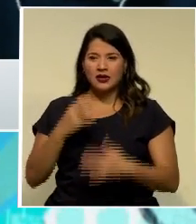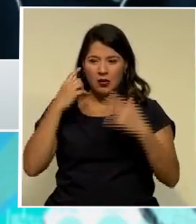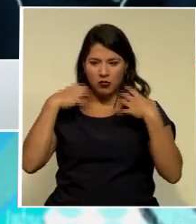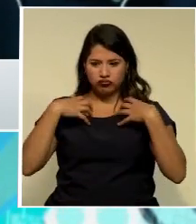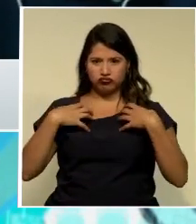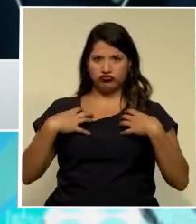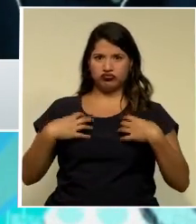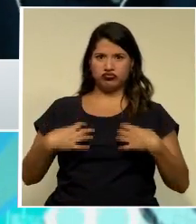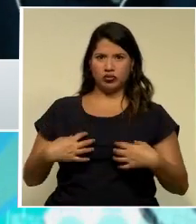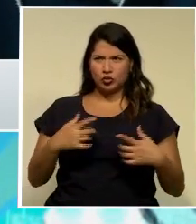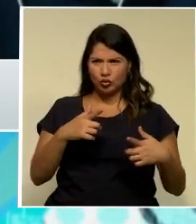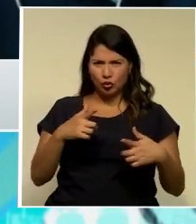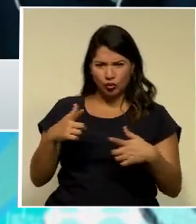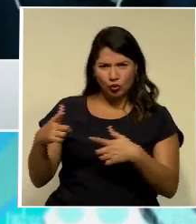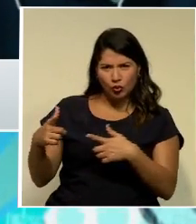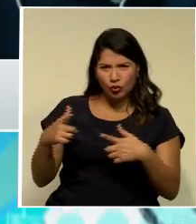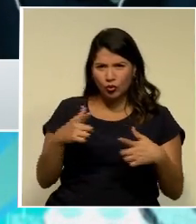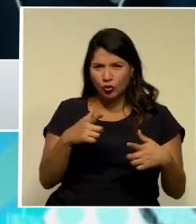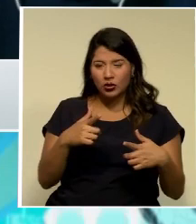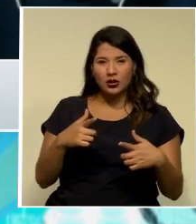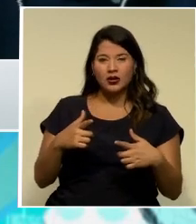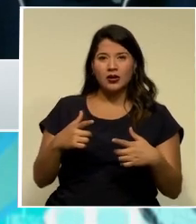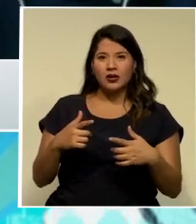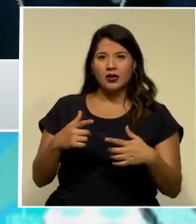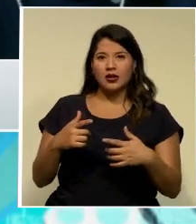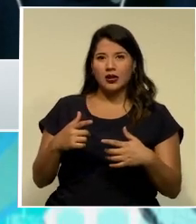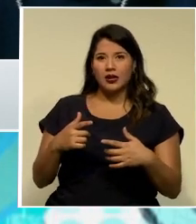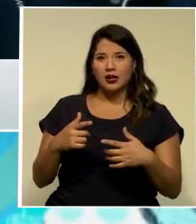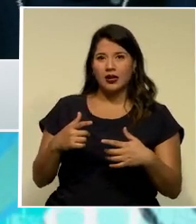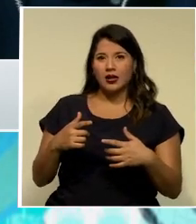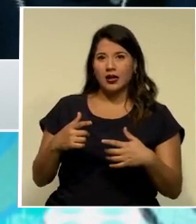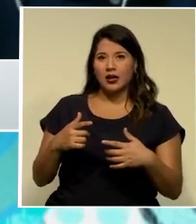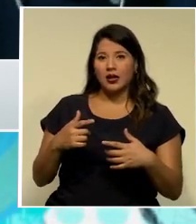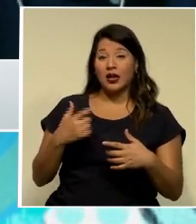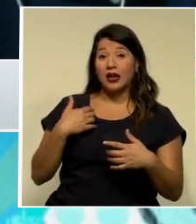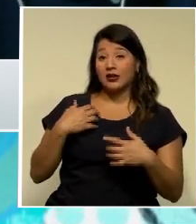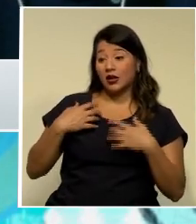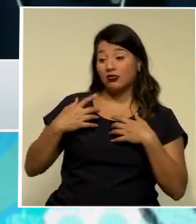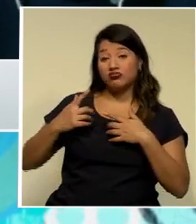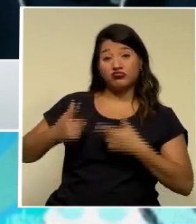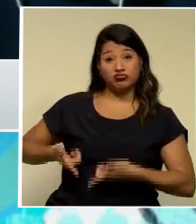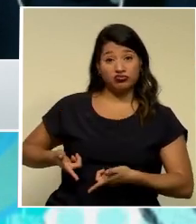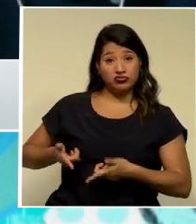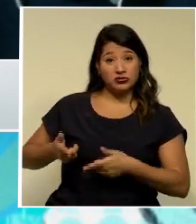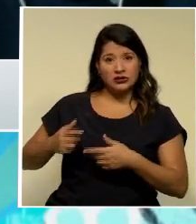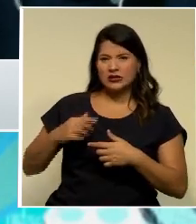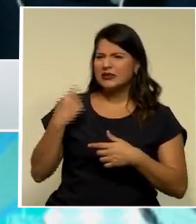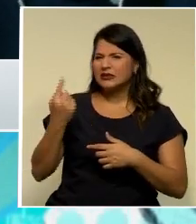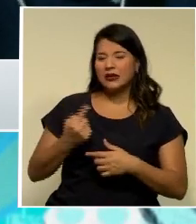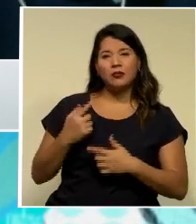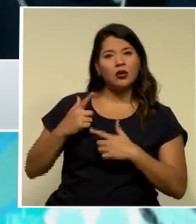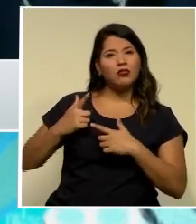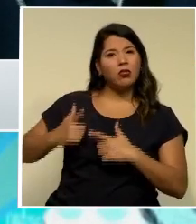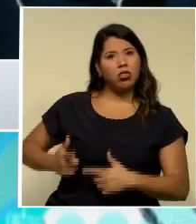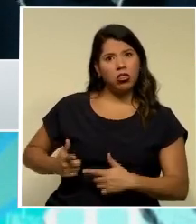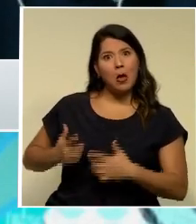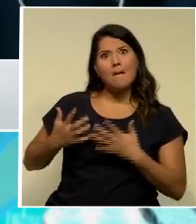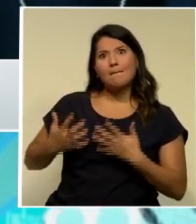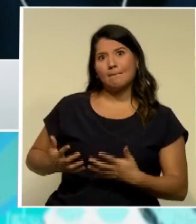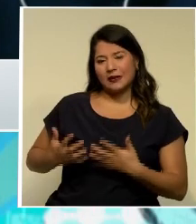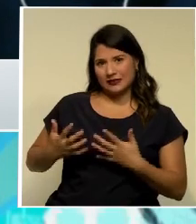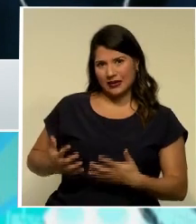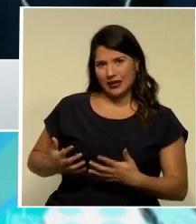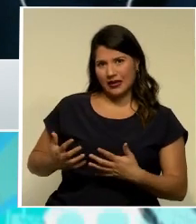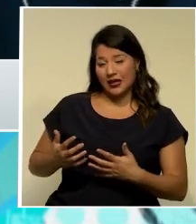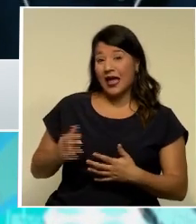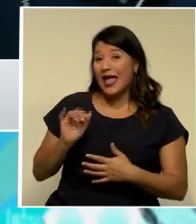de balas que tú dices, con la ametralladora colgada, él no la tiene apoyada, la tiene colgada, siempre la mantuvo colgada, pesa mucho. Y a